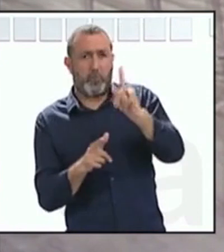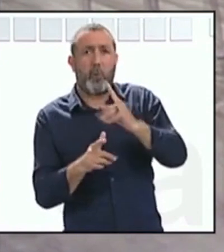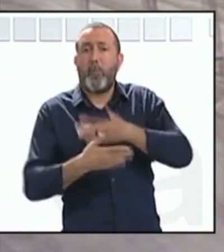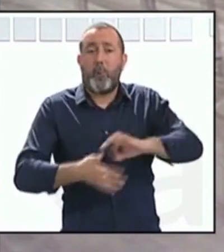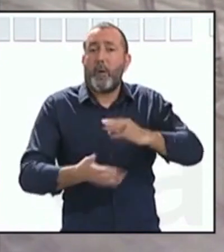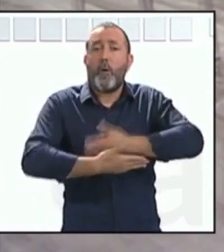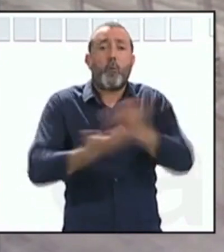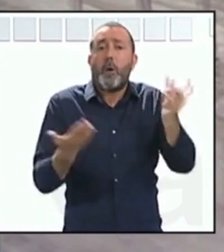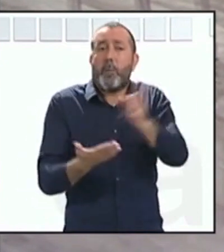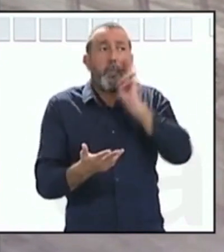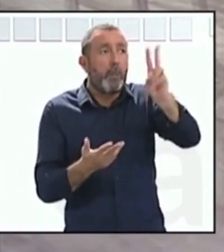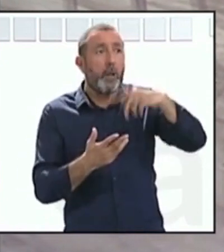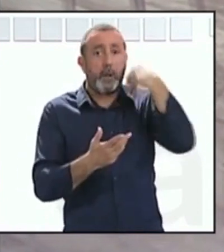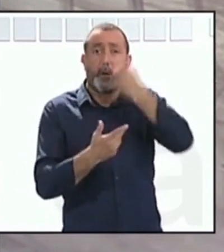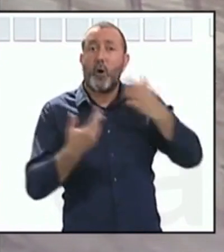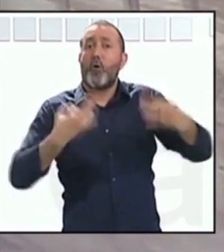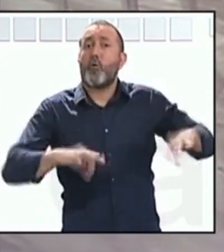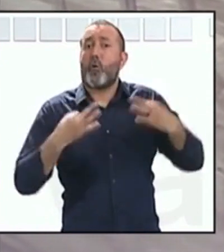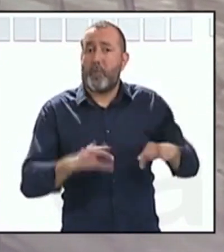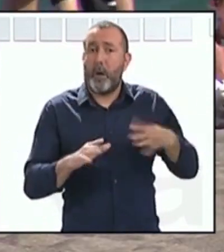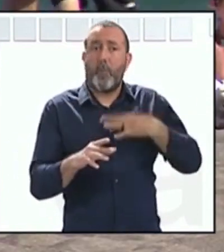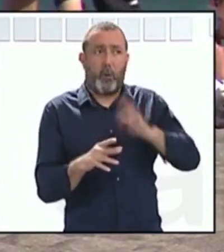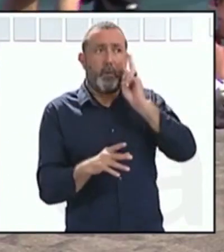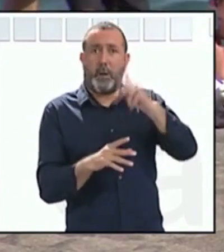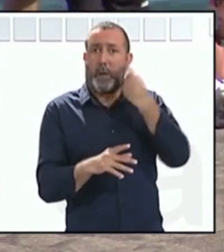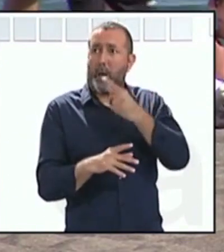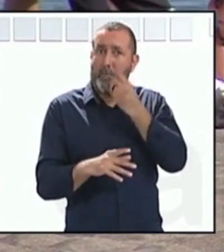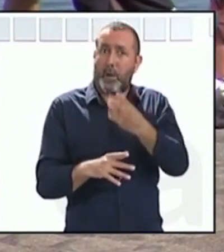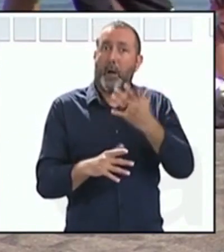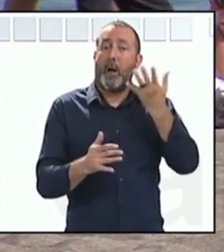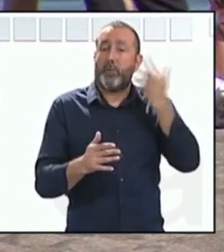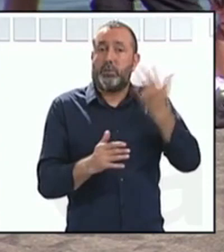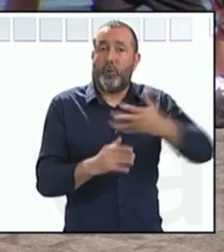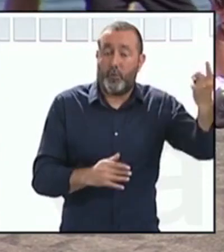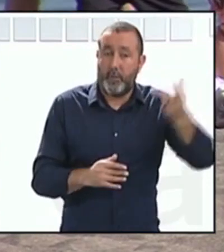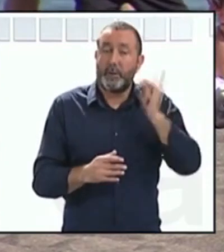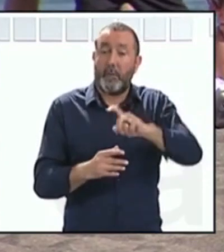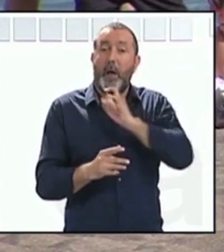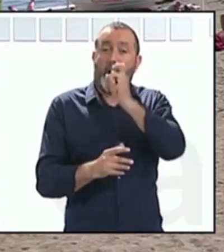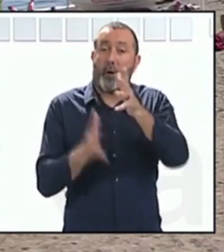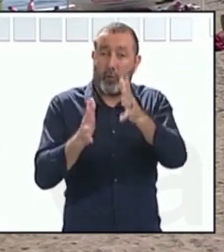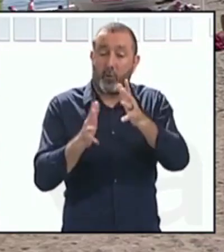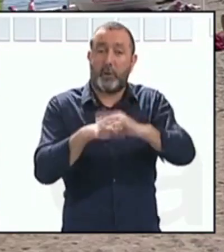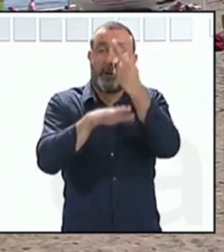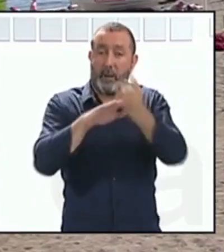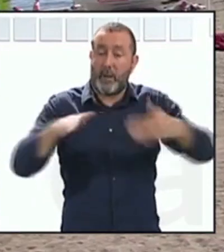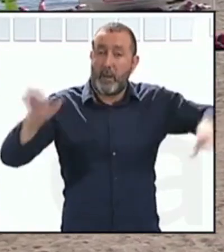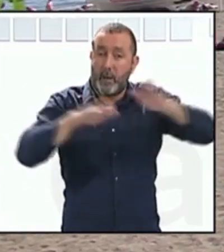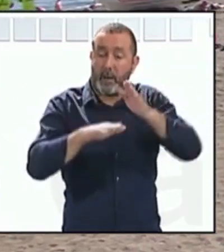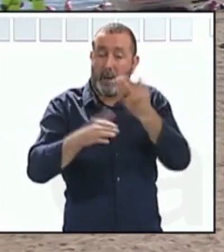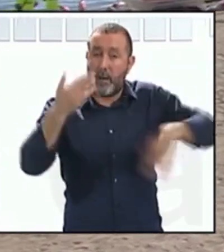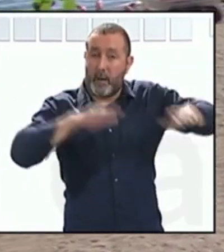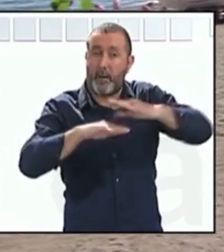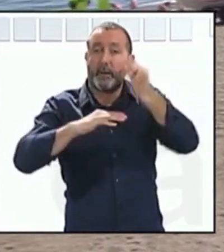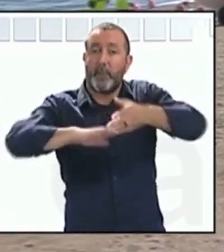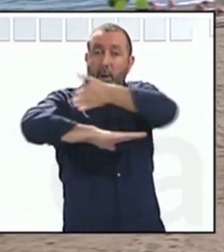ser una persona totalmente normal, incluso con buen aspecto. Asimismo, advierten a los bañistas de que naden con precaución y en paralelo a la costa